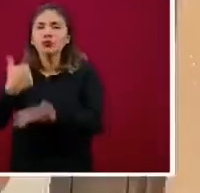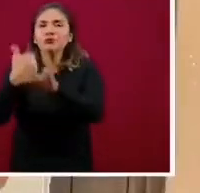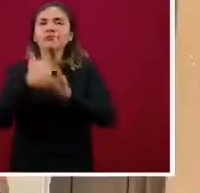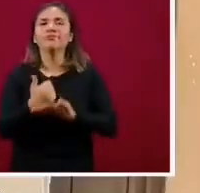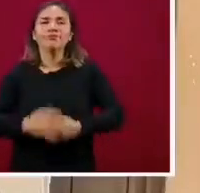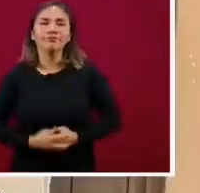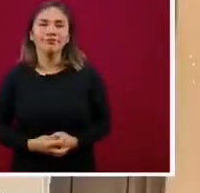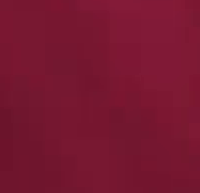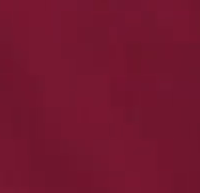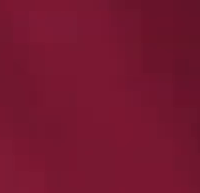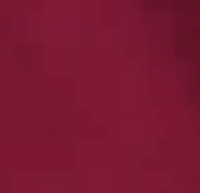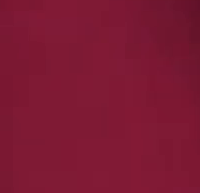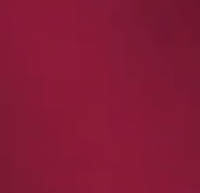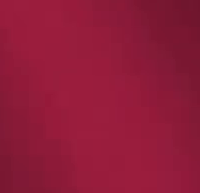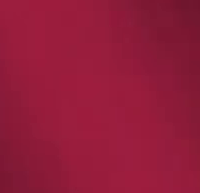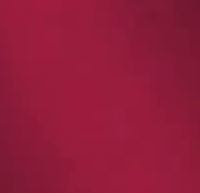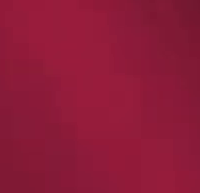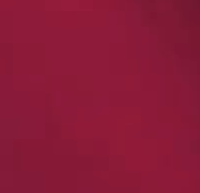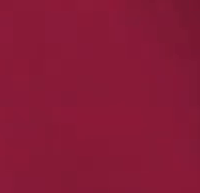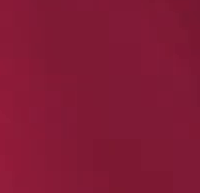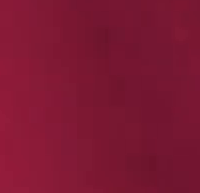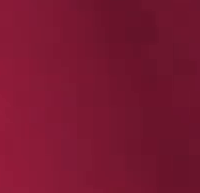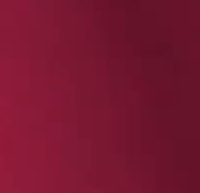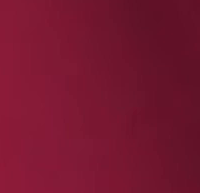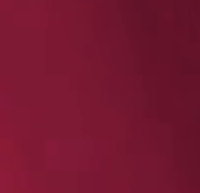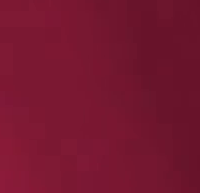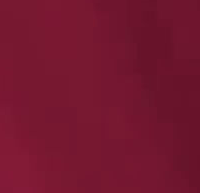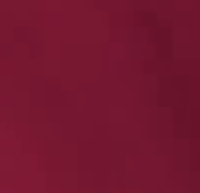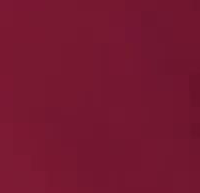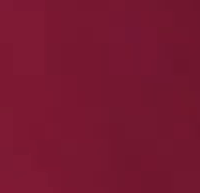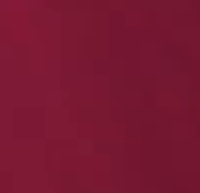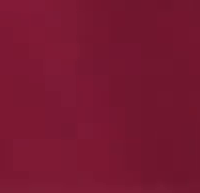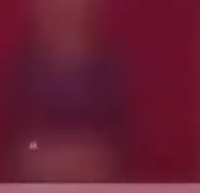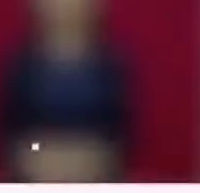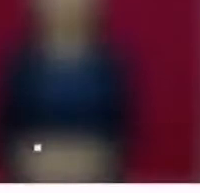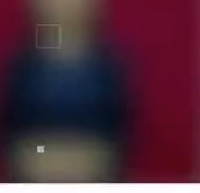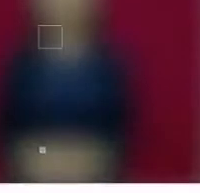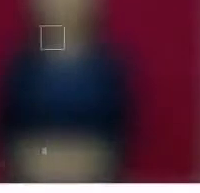me ha funcionado su ayuda. Gobierno de México.